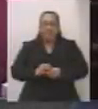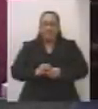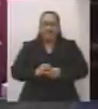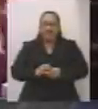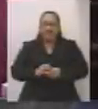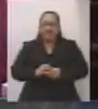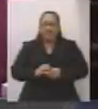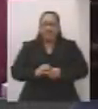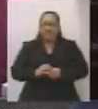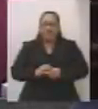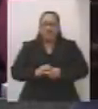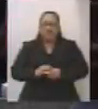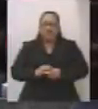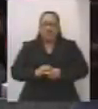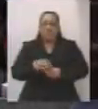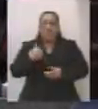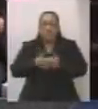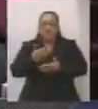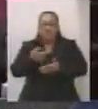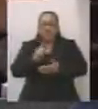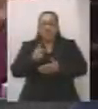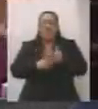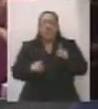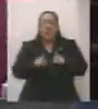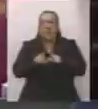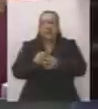es lo que yo proponía, sino también